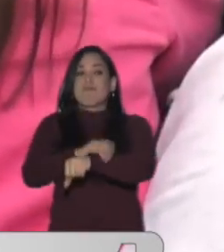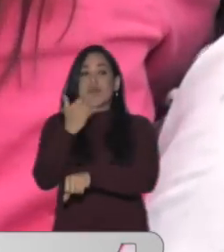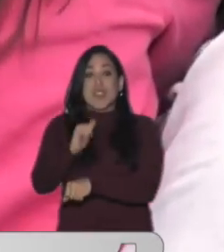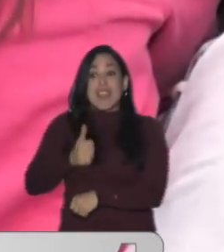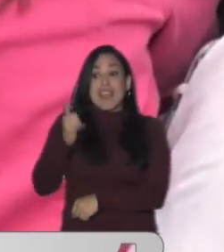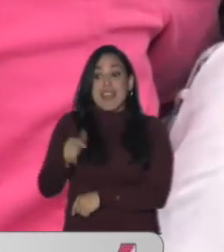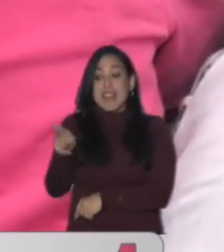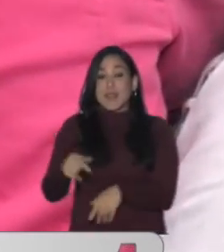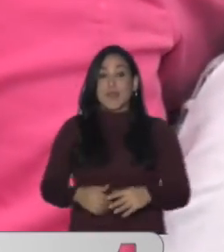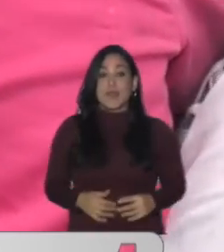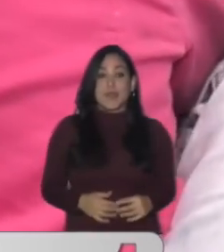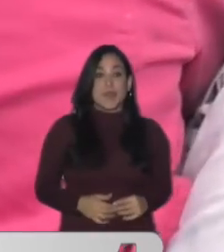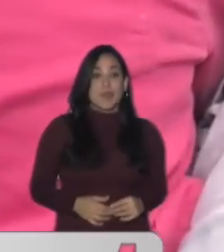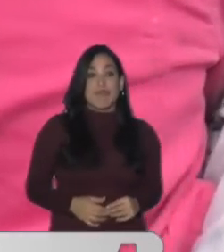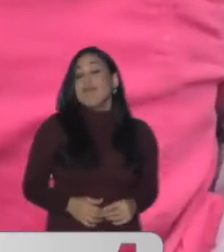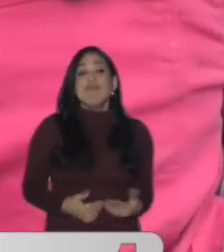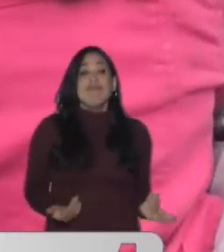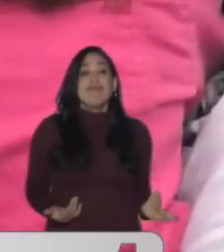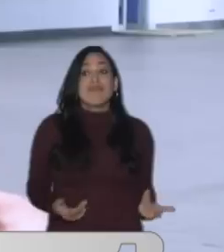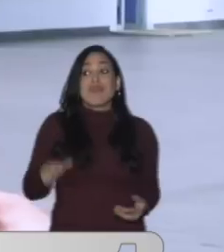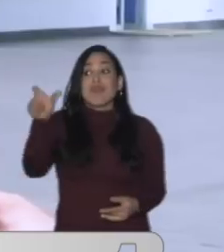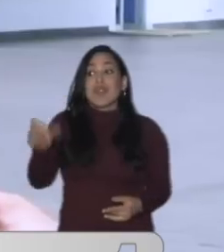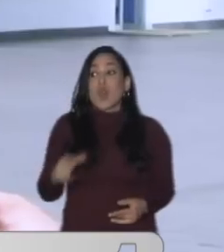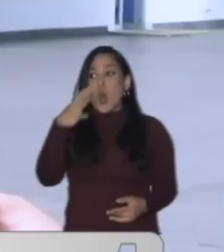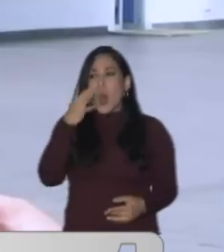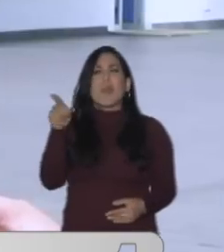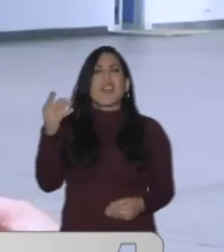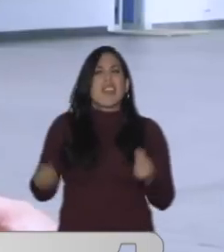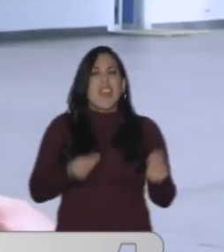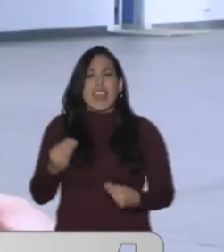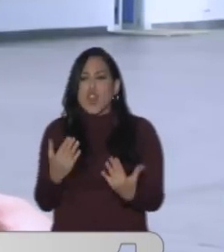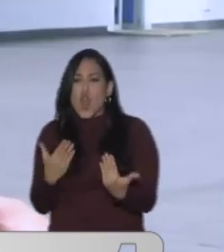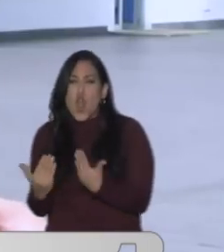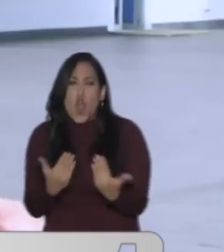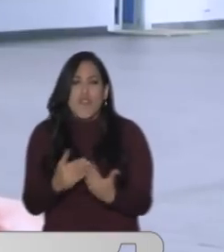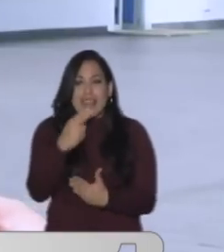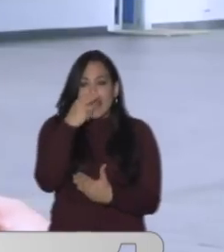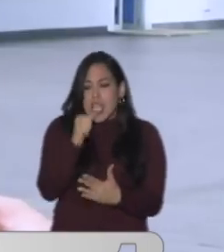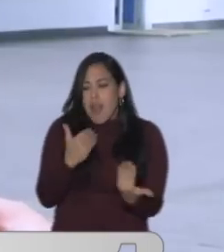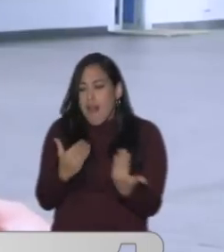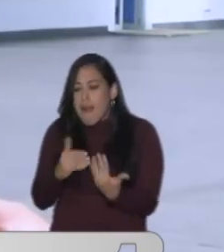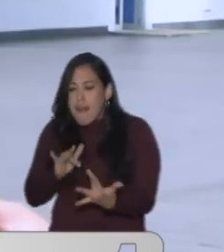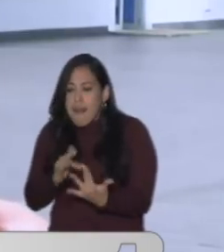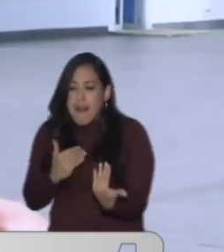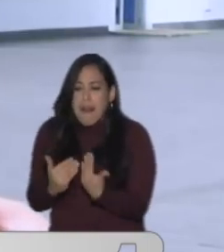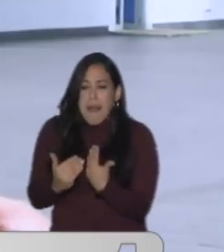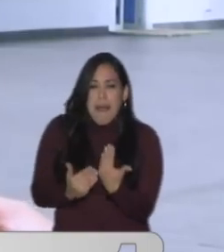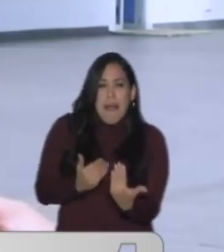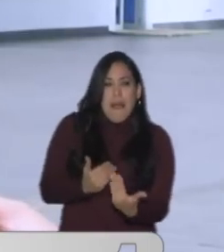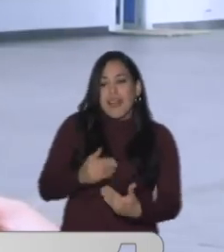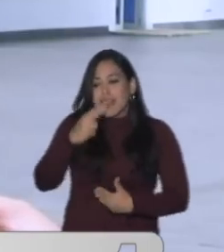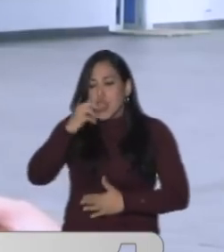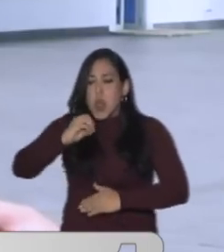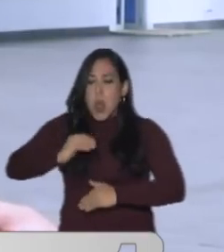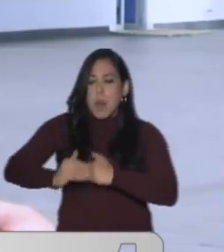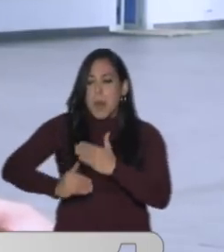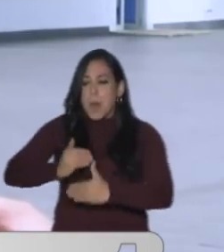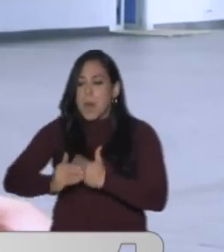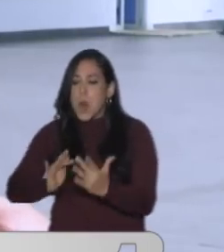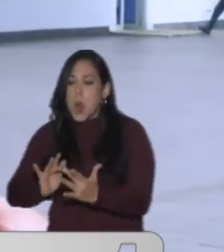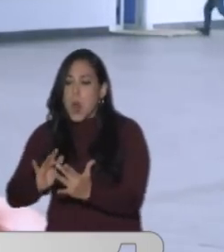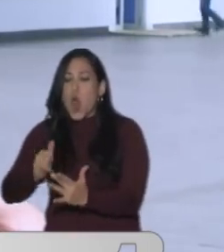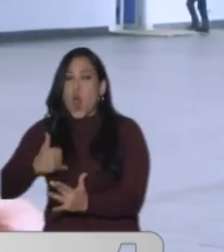por este delito. Este tipo se ganaba la confianza de la niña, se gana la confianza de nuestros niños, de